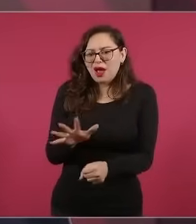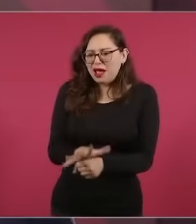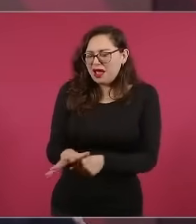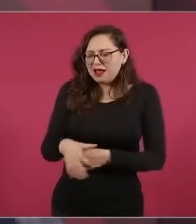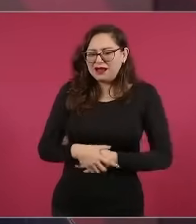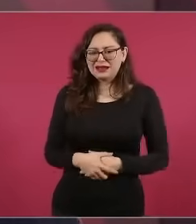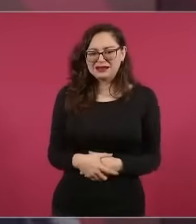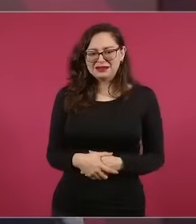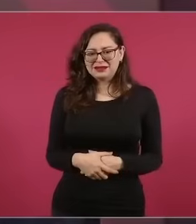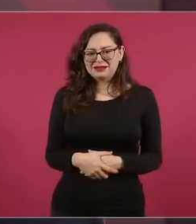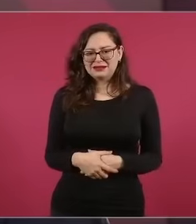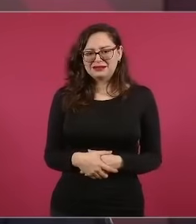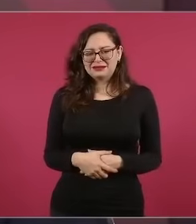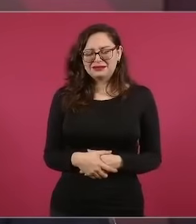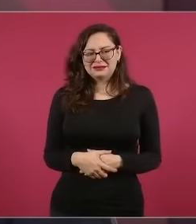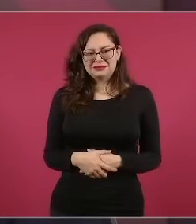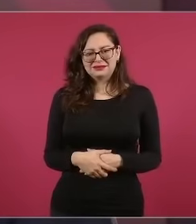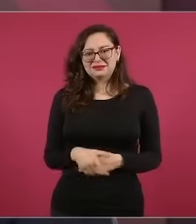Eso lo dijeron.